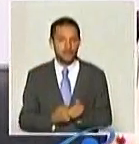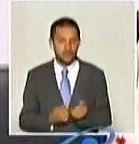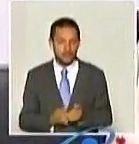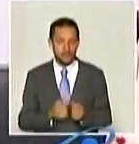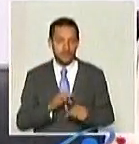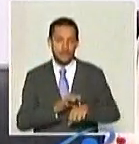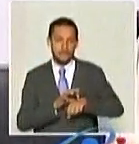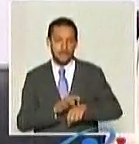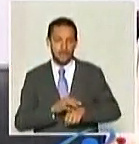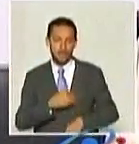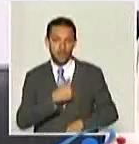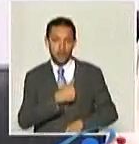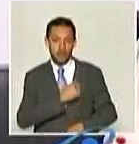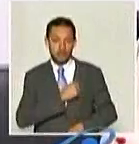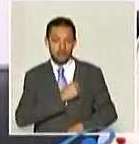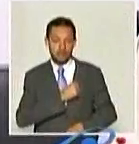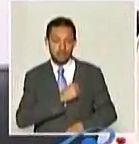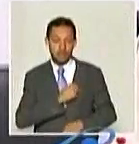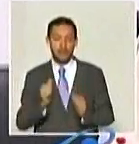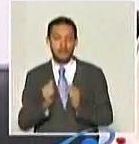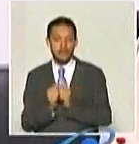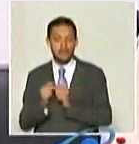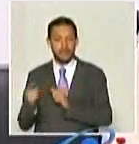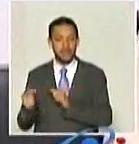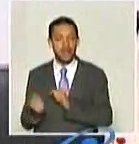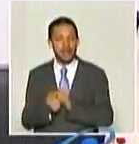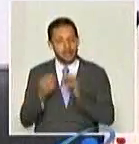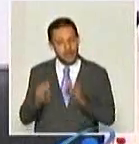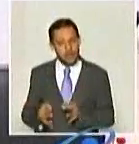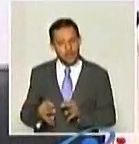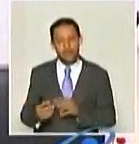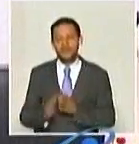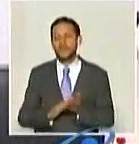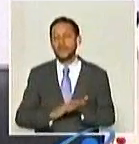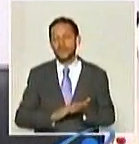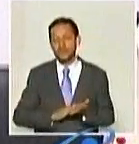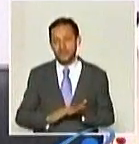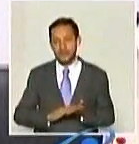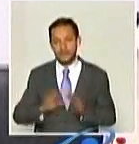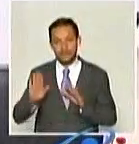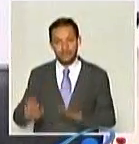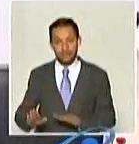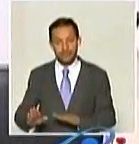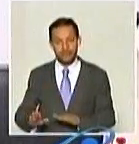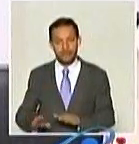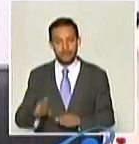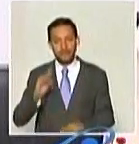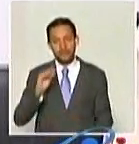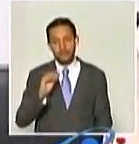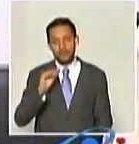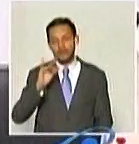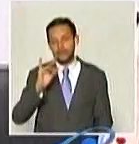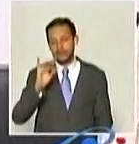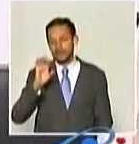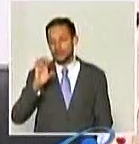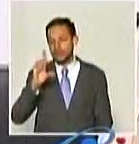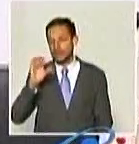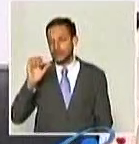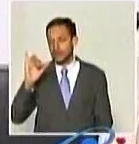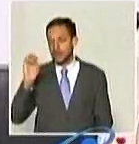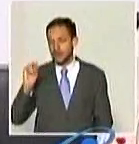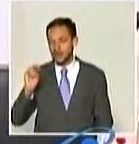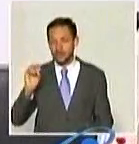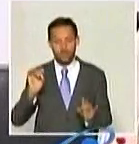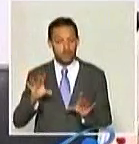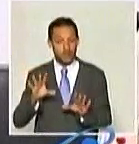médico cardiólogo que tiene su clínica de quelación en Cali. Y no es solamente la quelación lo que produce el milagro, es el